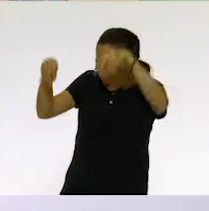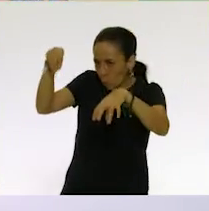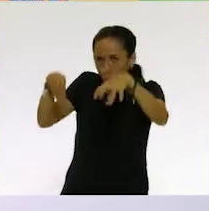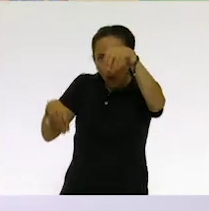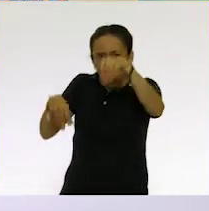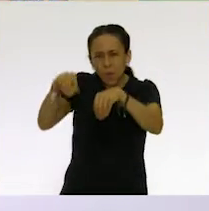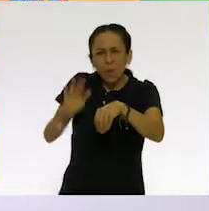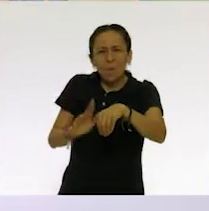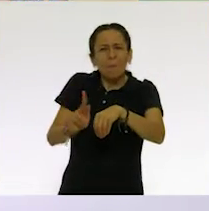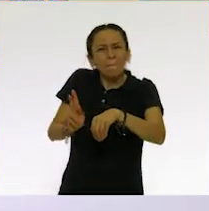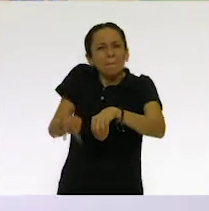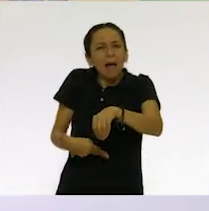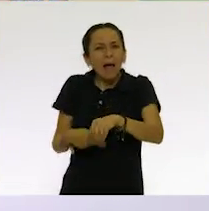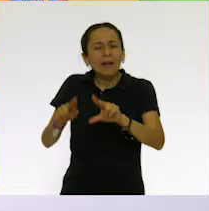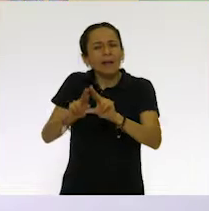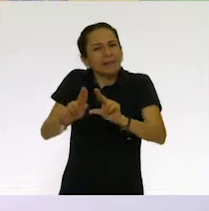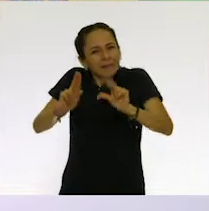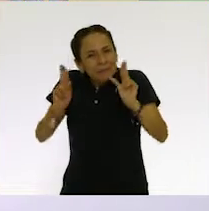piedras